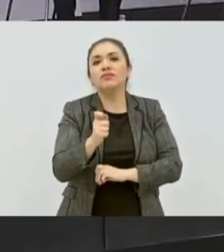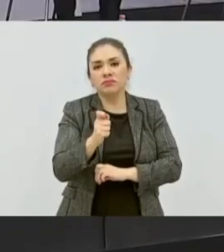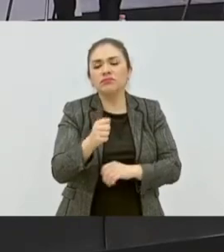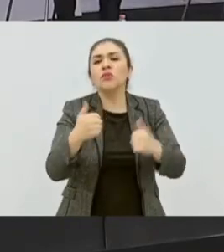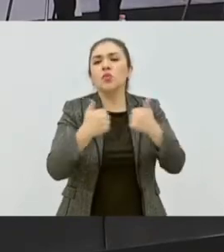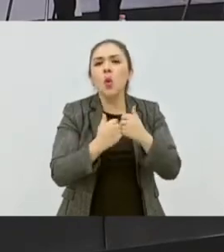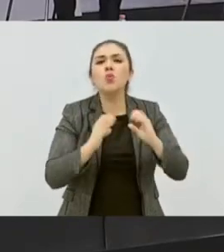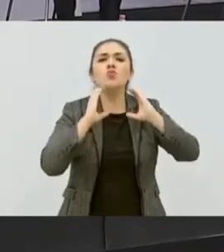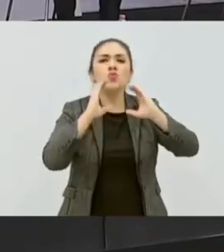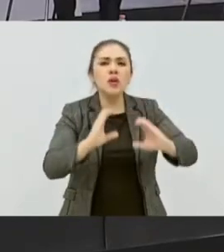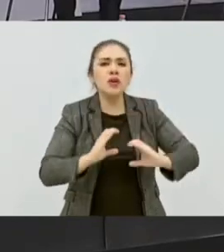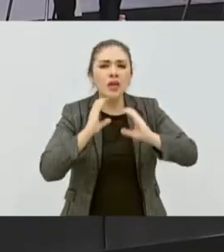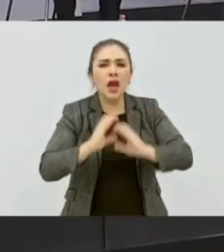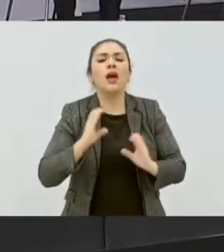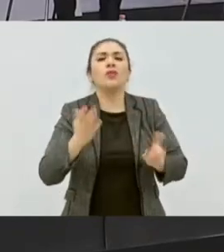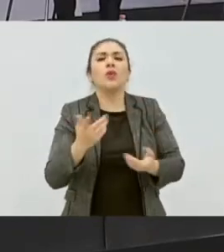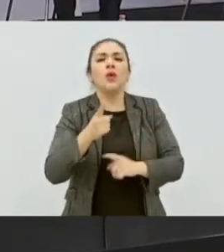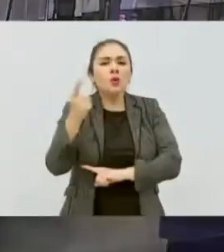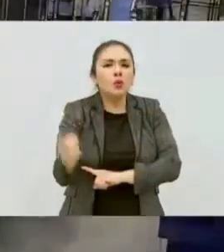sustentable, que no